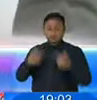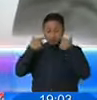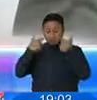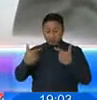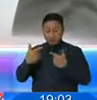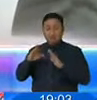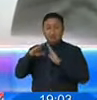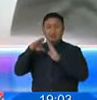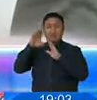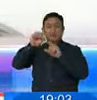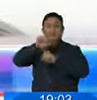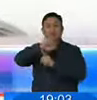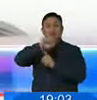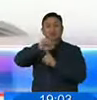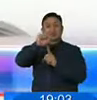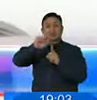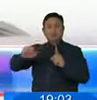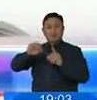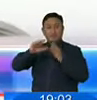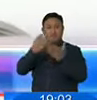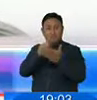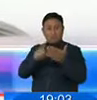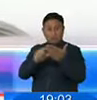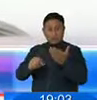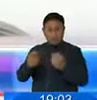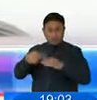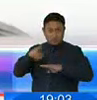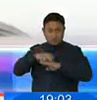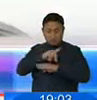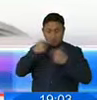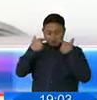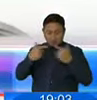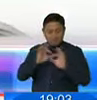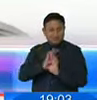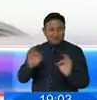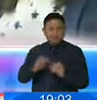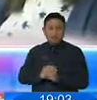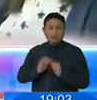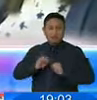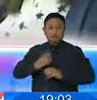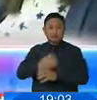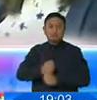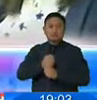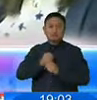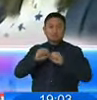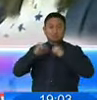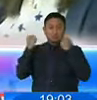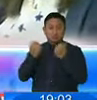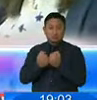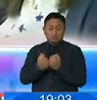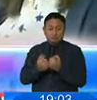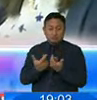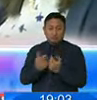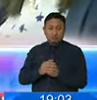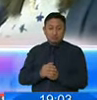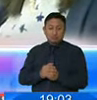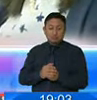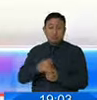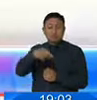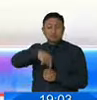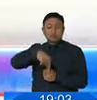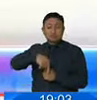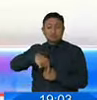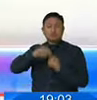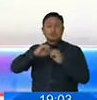actividades del sistema financiero nacional, así como las instituciones económicas públicas de seguridad social. En tal motivo, no habría garantizado la estabilidad